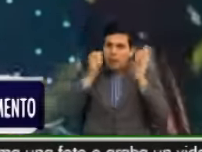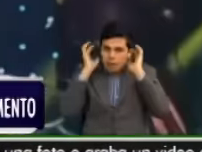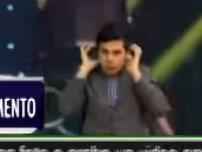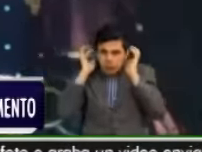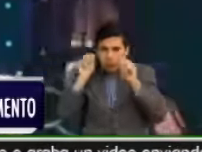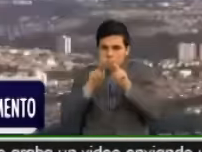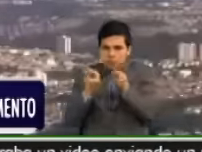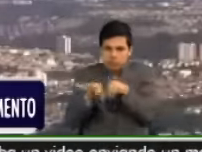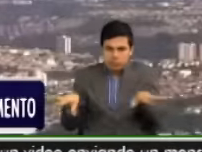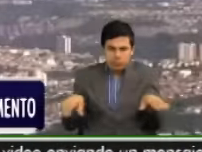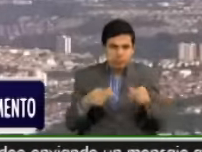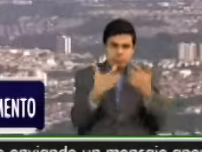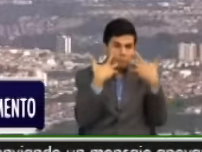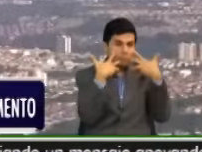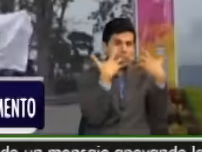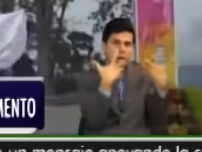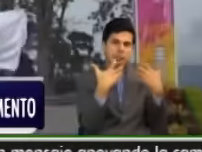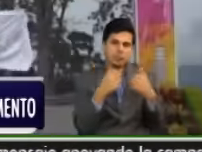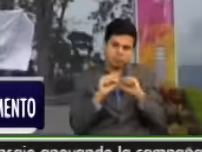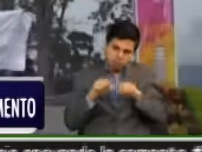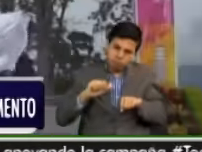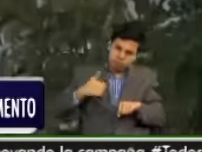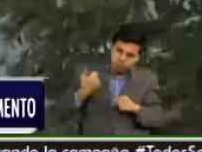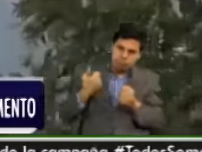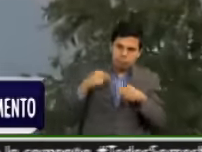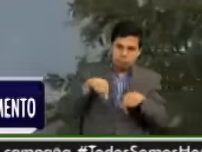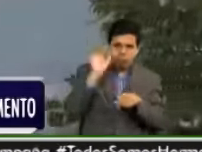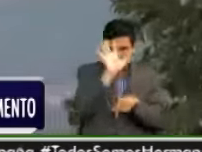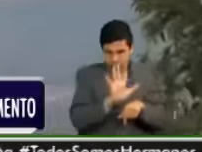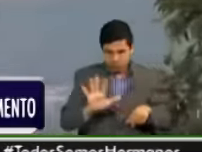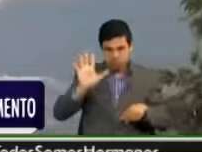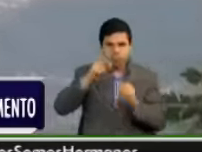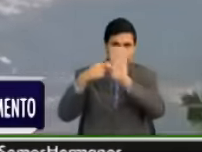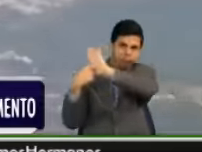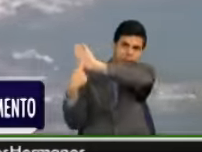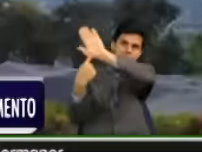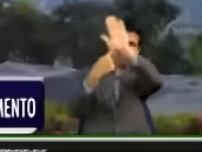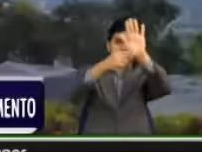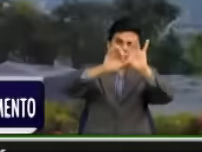muy grande, y es una gran oportunidad para que el departamento se dé a conocer.